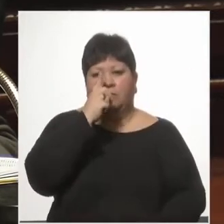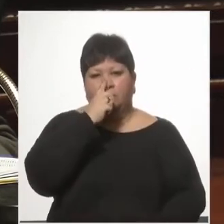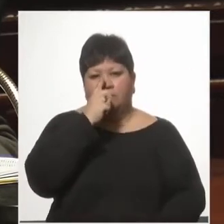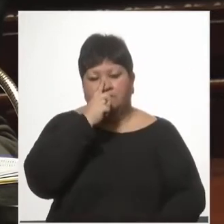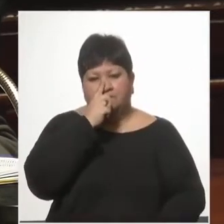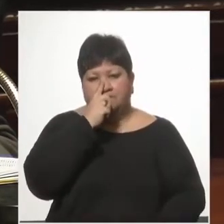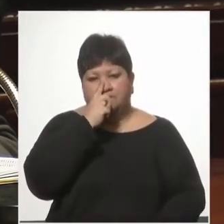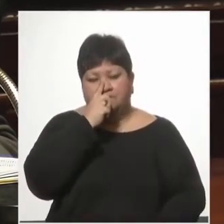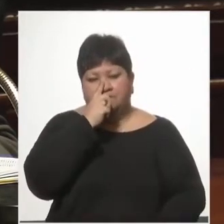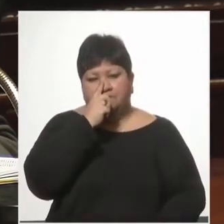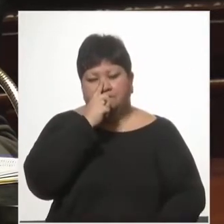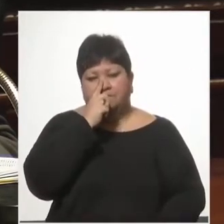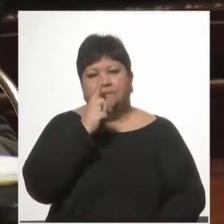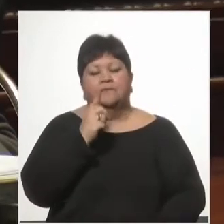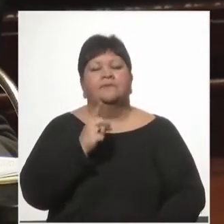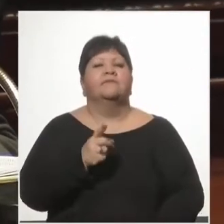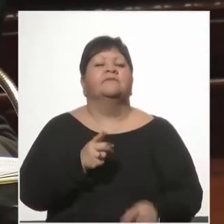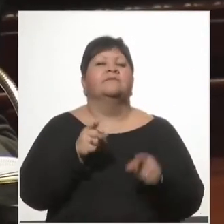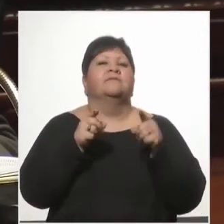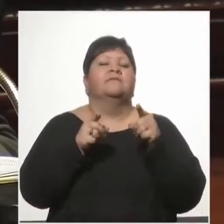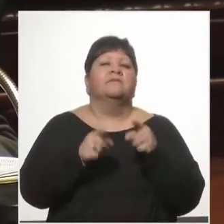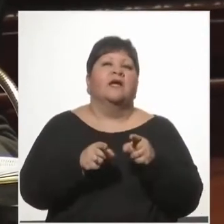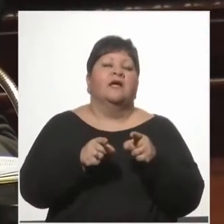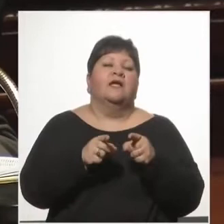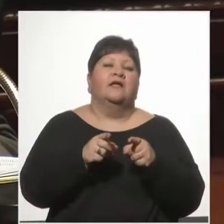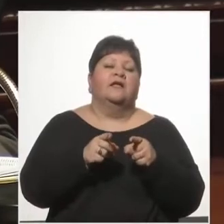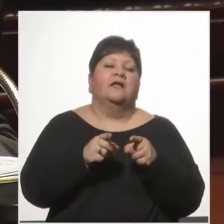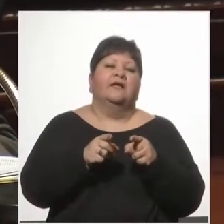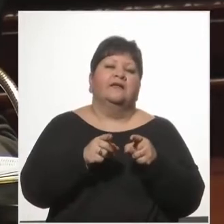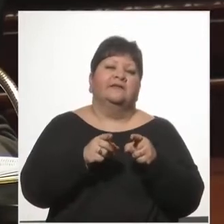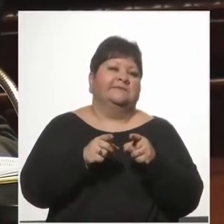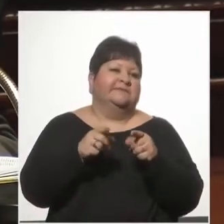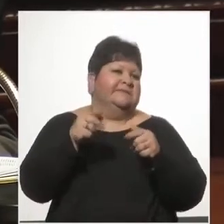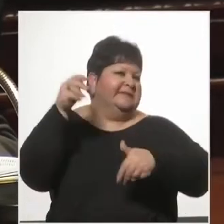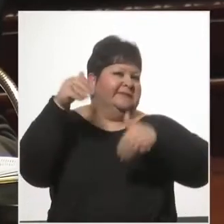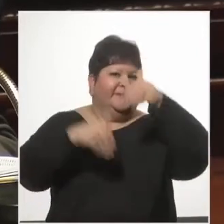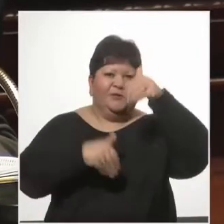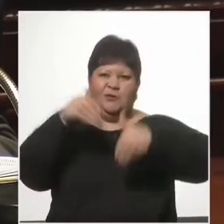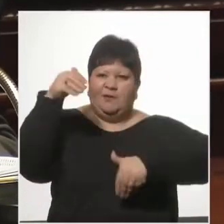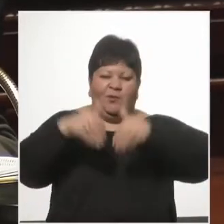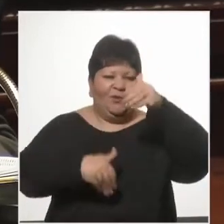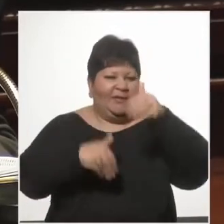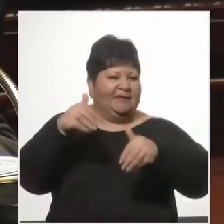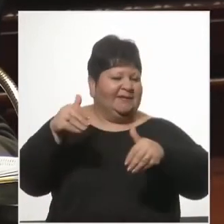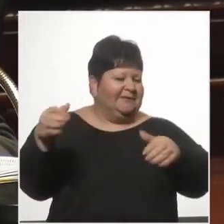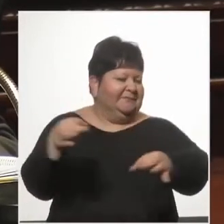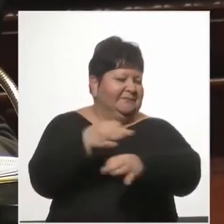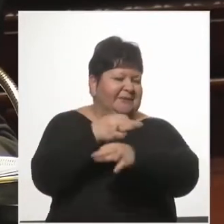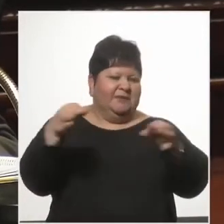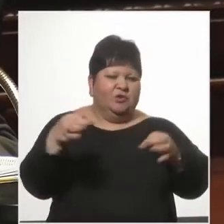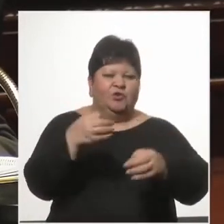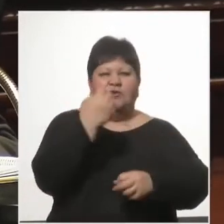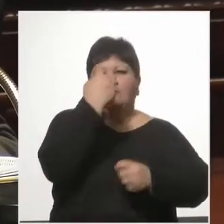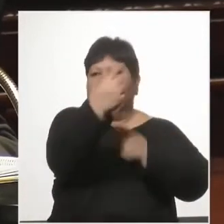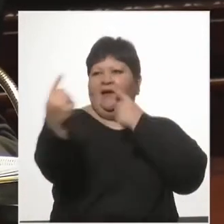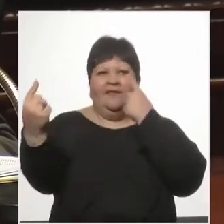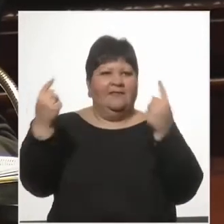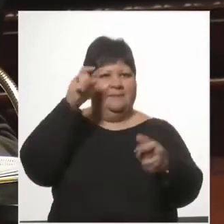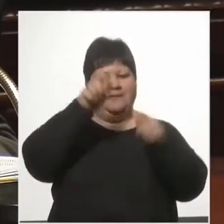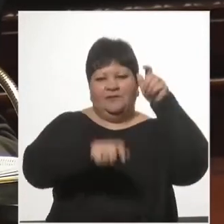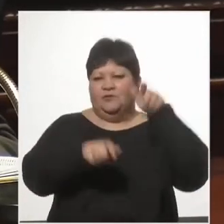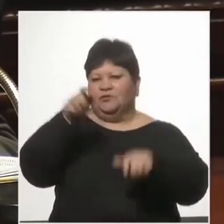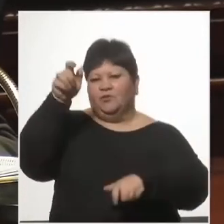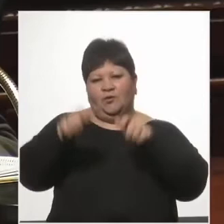2019. Expresión democrática por excelencia, donde cada ciudadano hace valer su voto. Durante